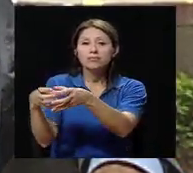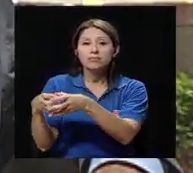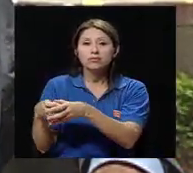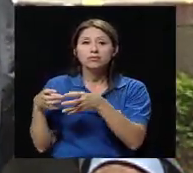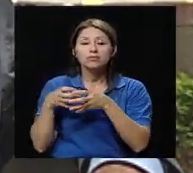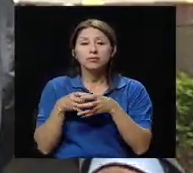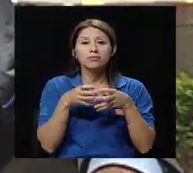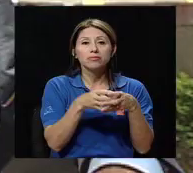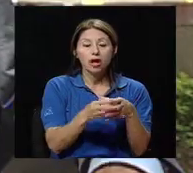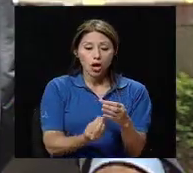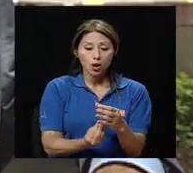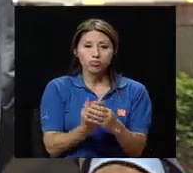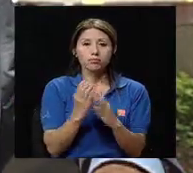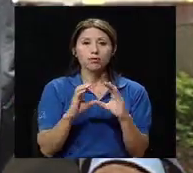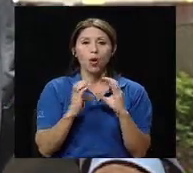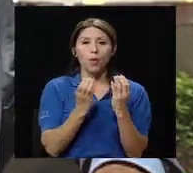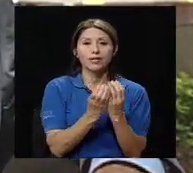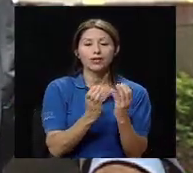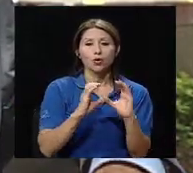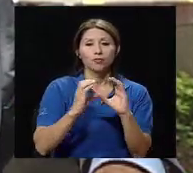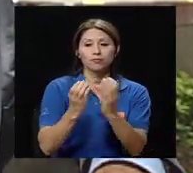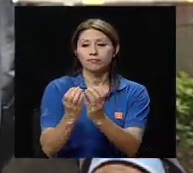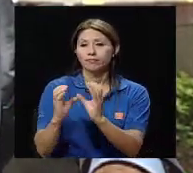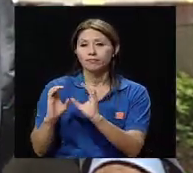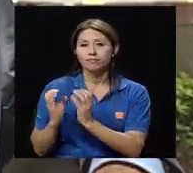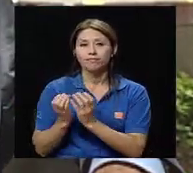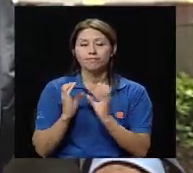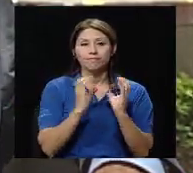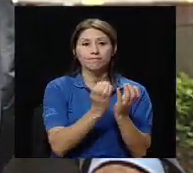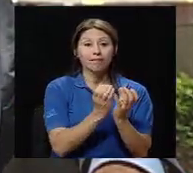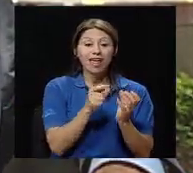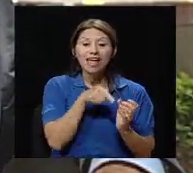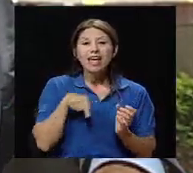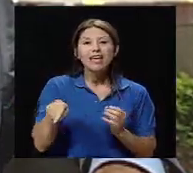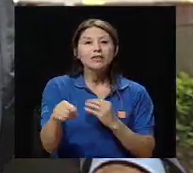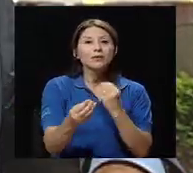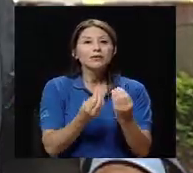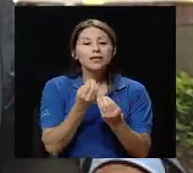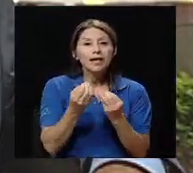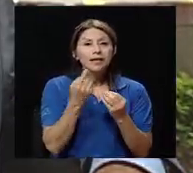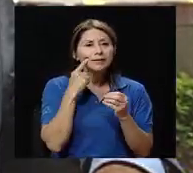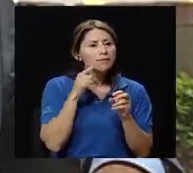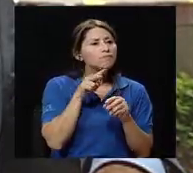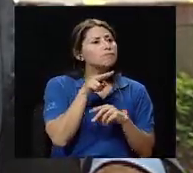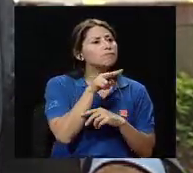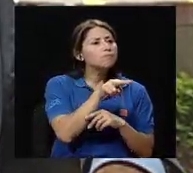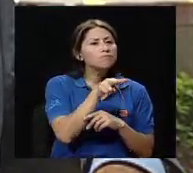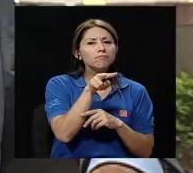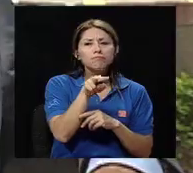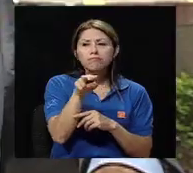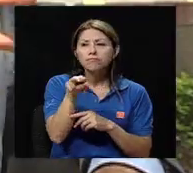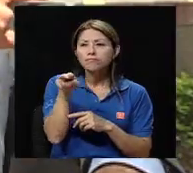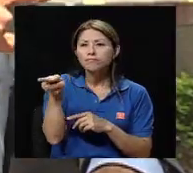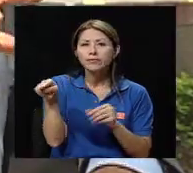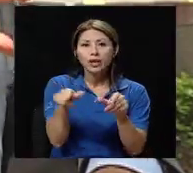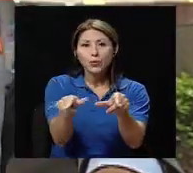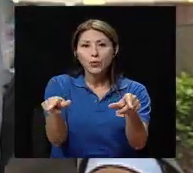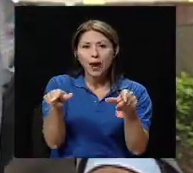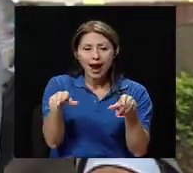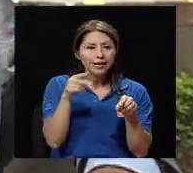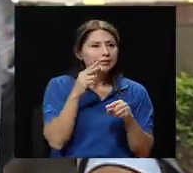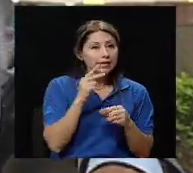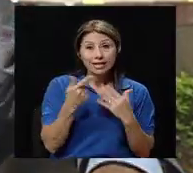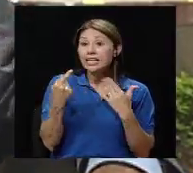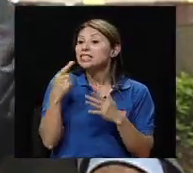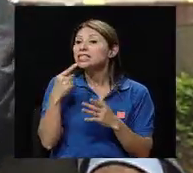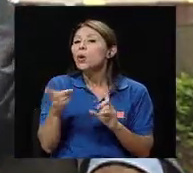unidades administrativas que periódicamente han estado revisando los posibles sitios. Se les dio